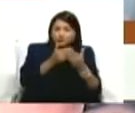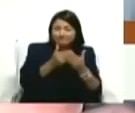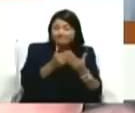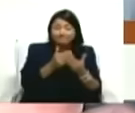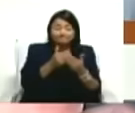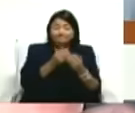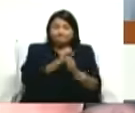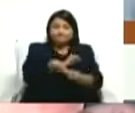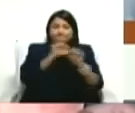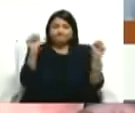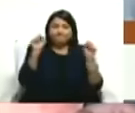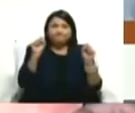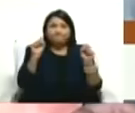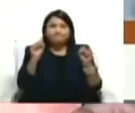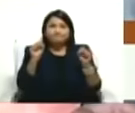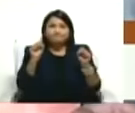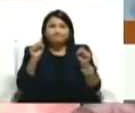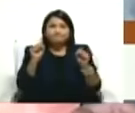¿Cuántos jóvenes